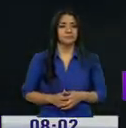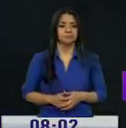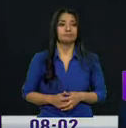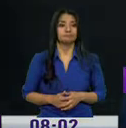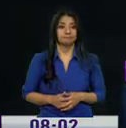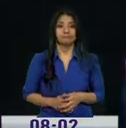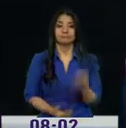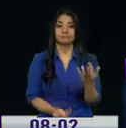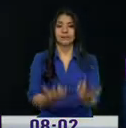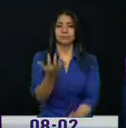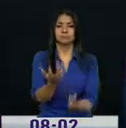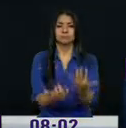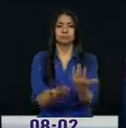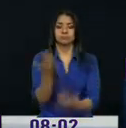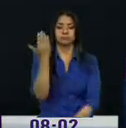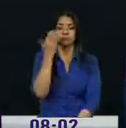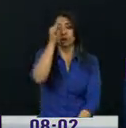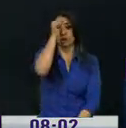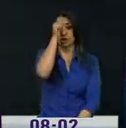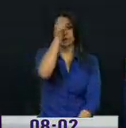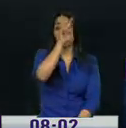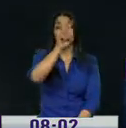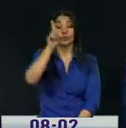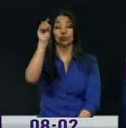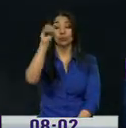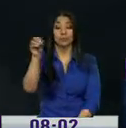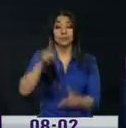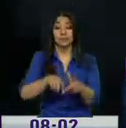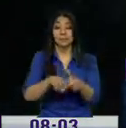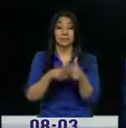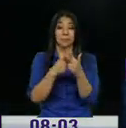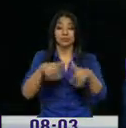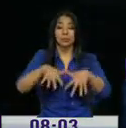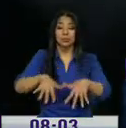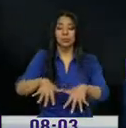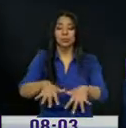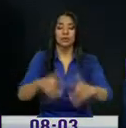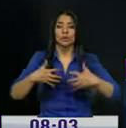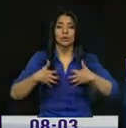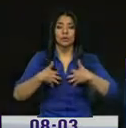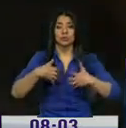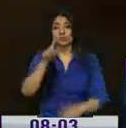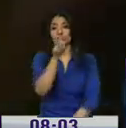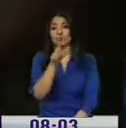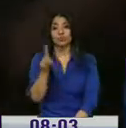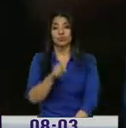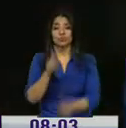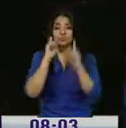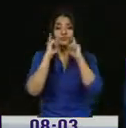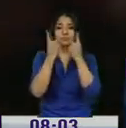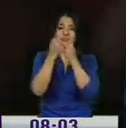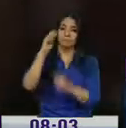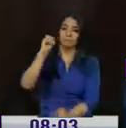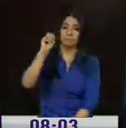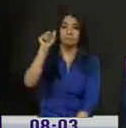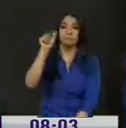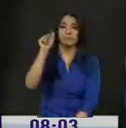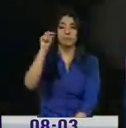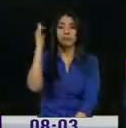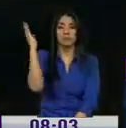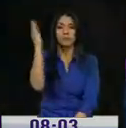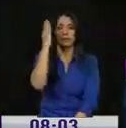El incendio que inició la tarde del domingo 21 de octubre en la parte baja del zoológico San Martín en la ciudad de Baños mostró